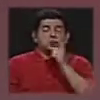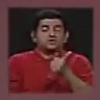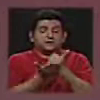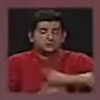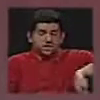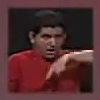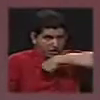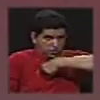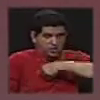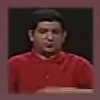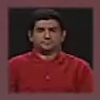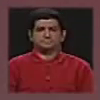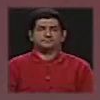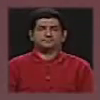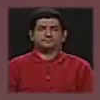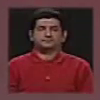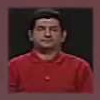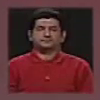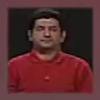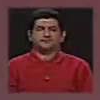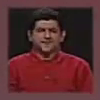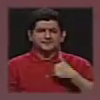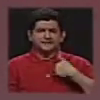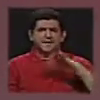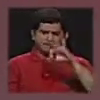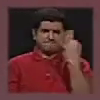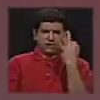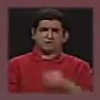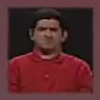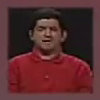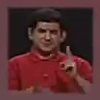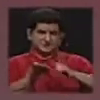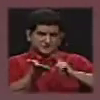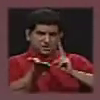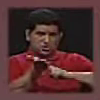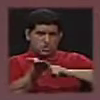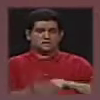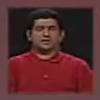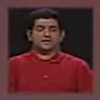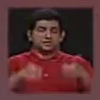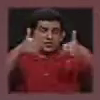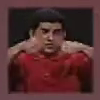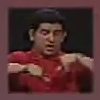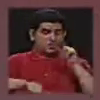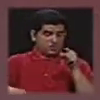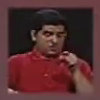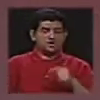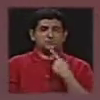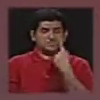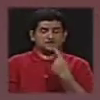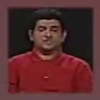ayudando, y existen formas. De hecho, el contrato, de acuerdo con ellos,